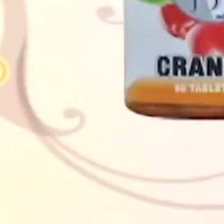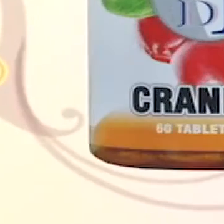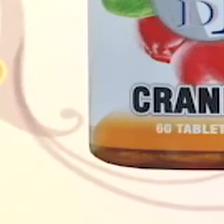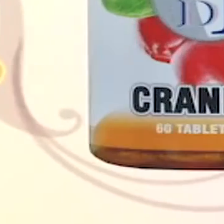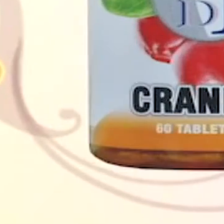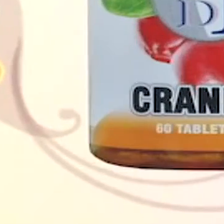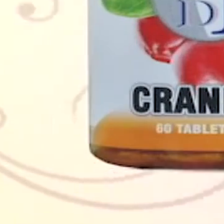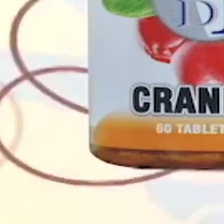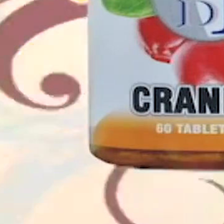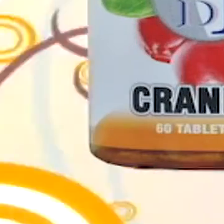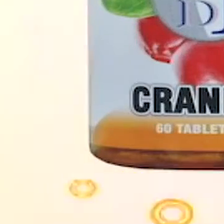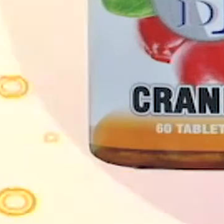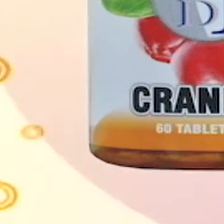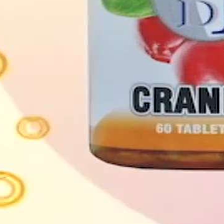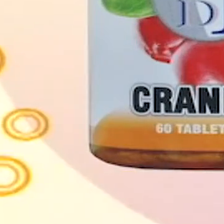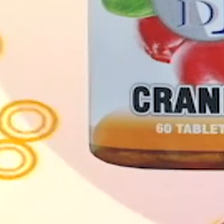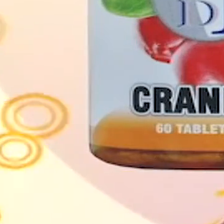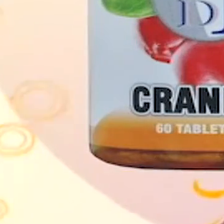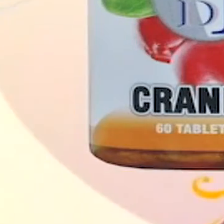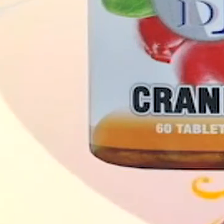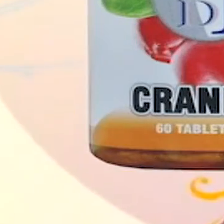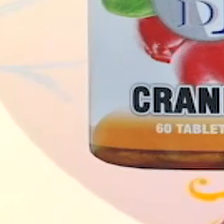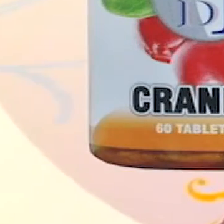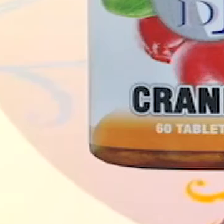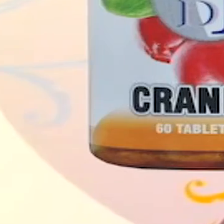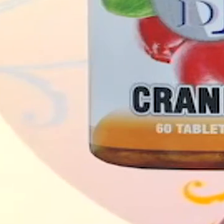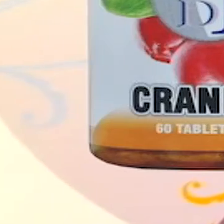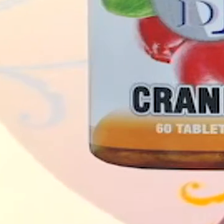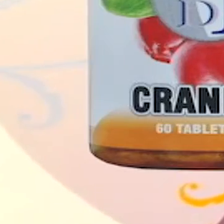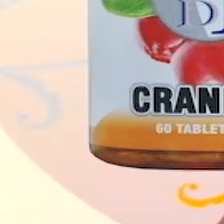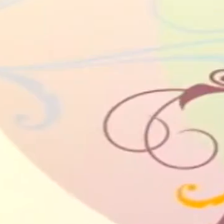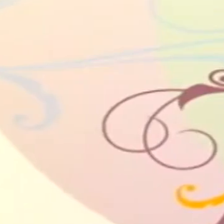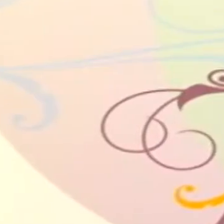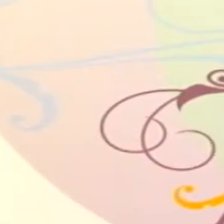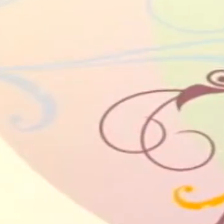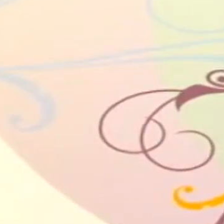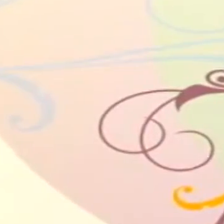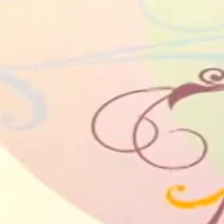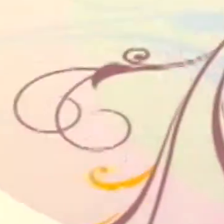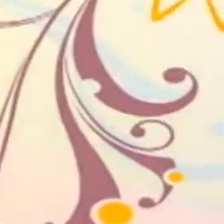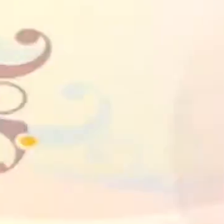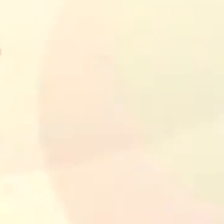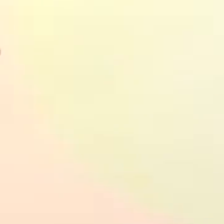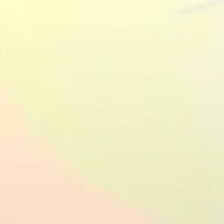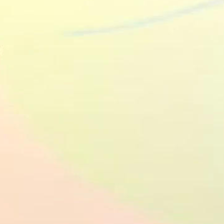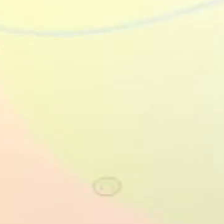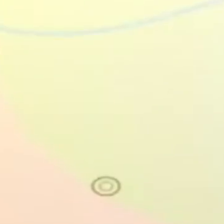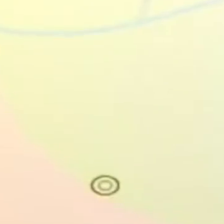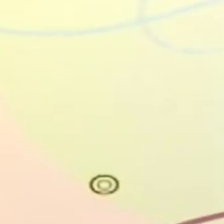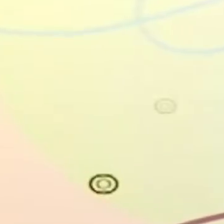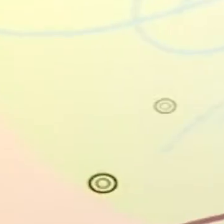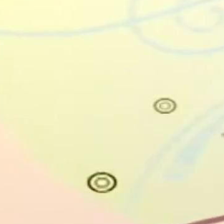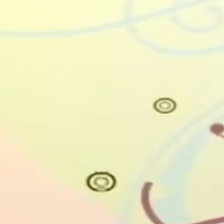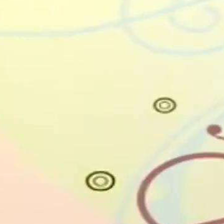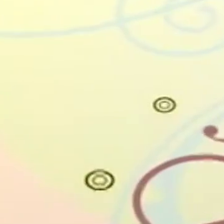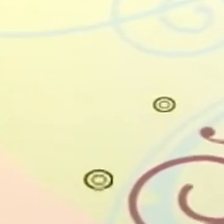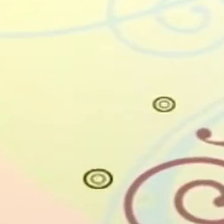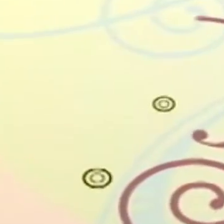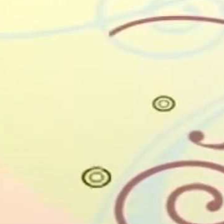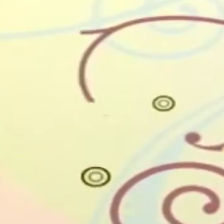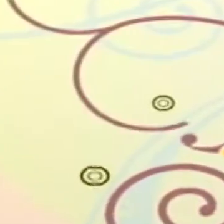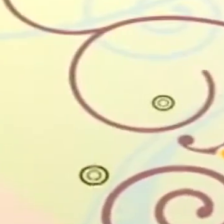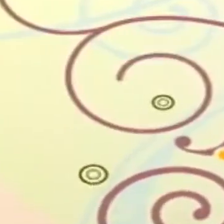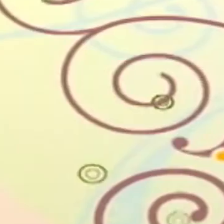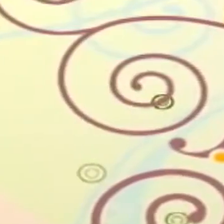glaucomas y retinopatía diabética. El amarillo es el cranberry para el sistema urinario, cistitis, infecciones urinarias. Y el rojo es el goji, que contiene